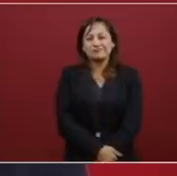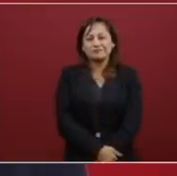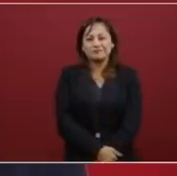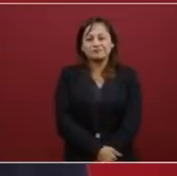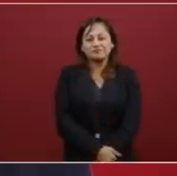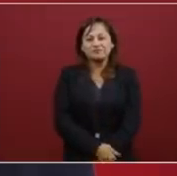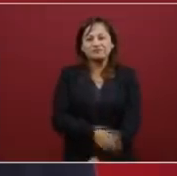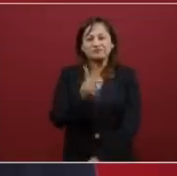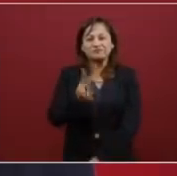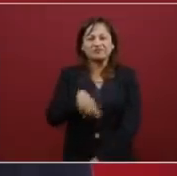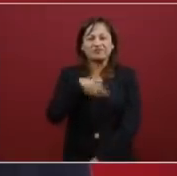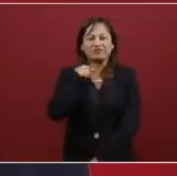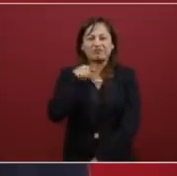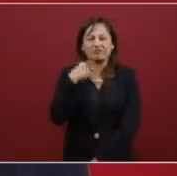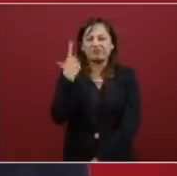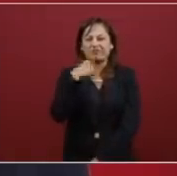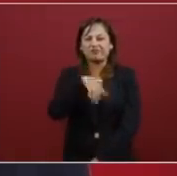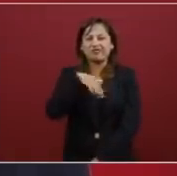putrefacto,